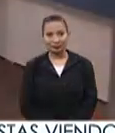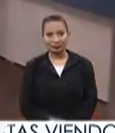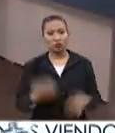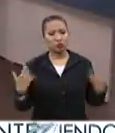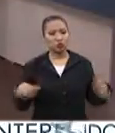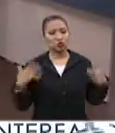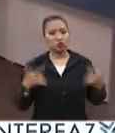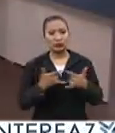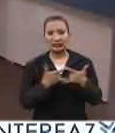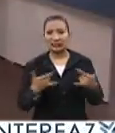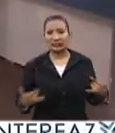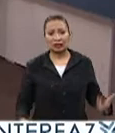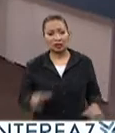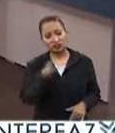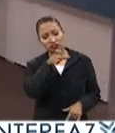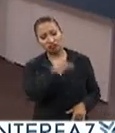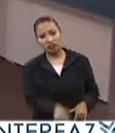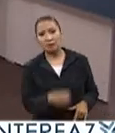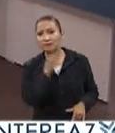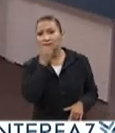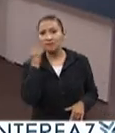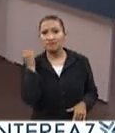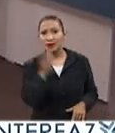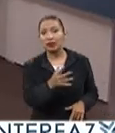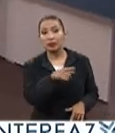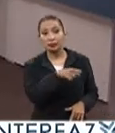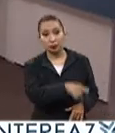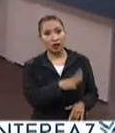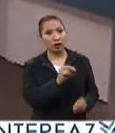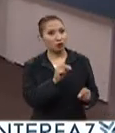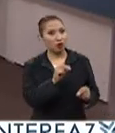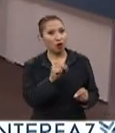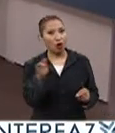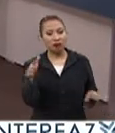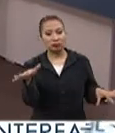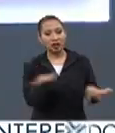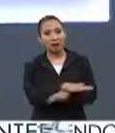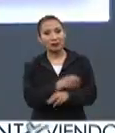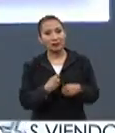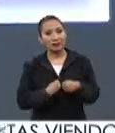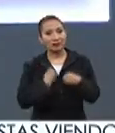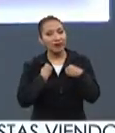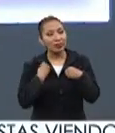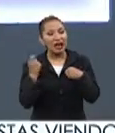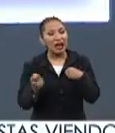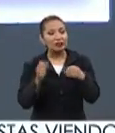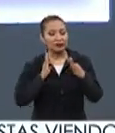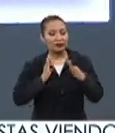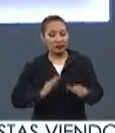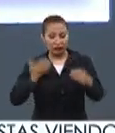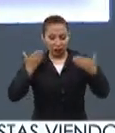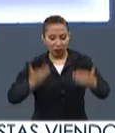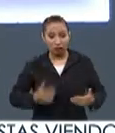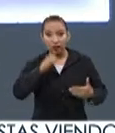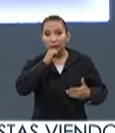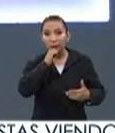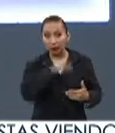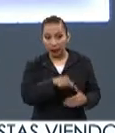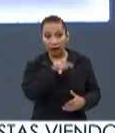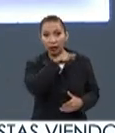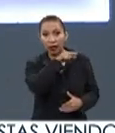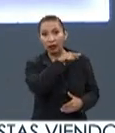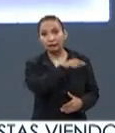Fíjate, es una historia, fíjense que es una historia padrísima porque no solamente le cambió la vida en el sentido físico, sino